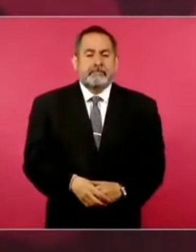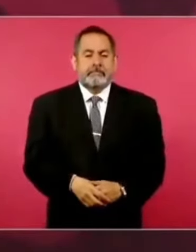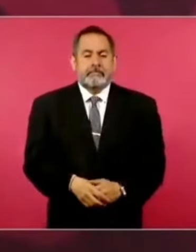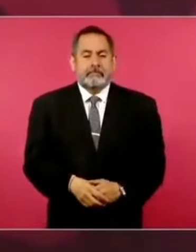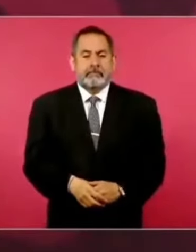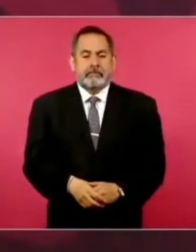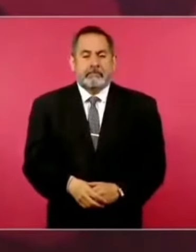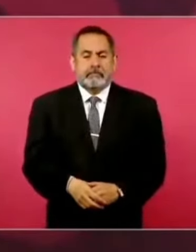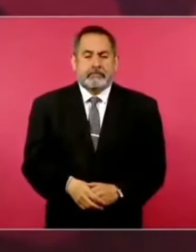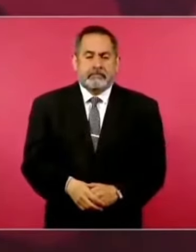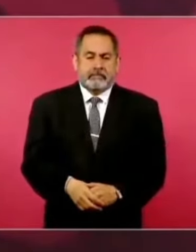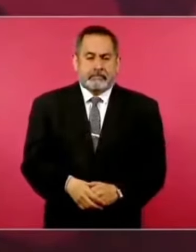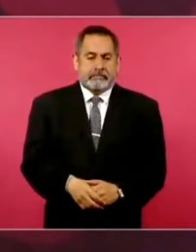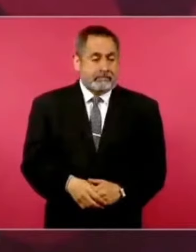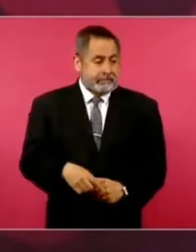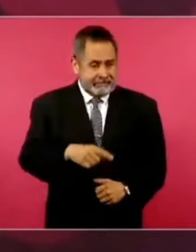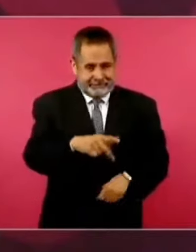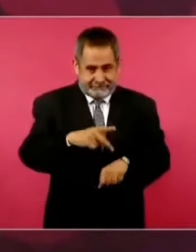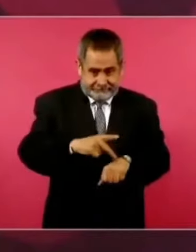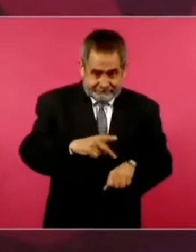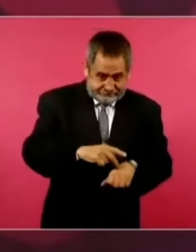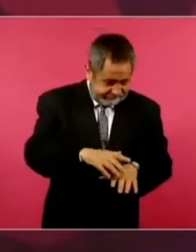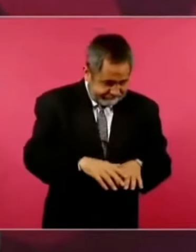Arrancadas en las banquetas